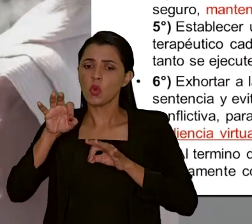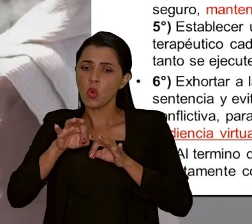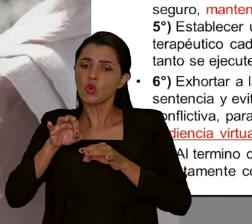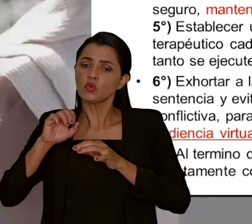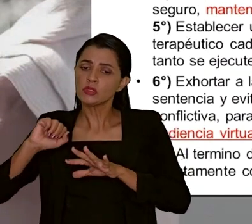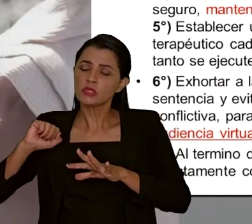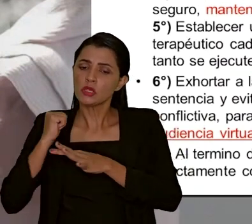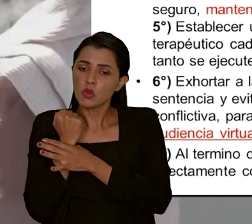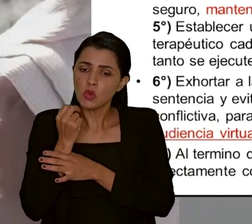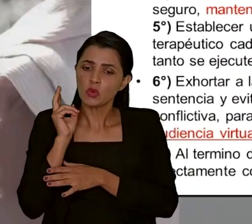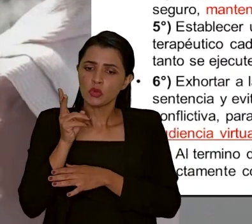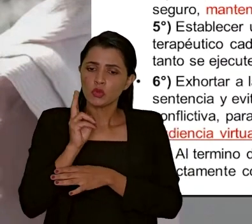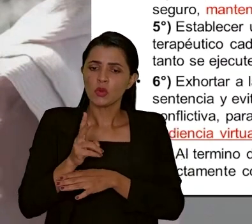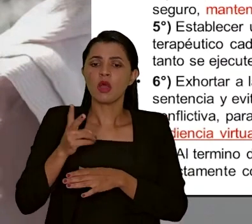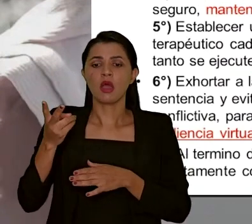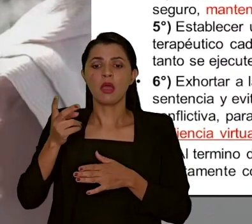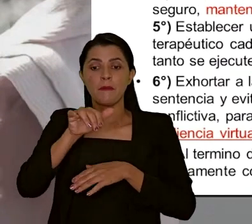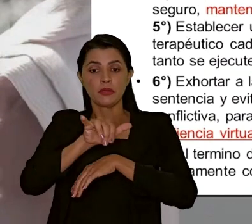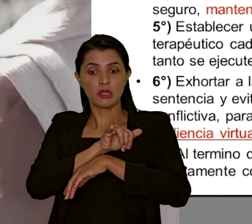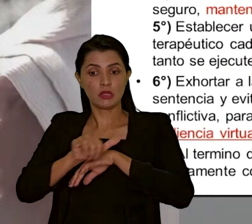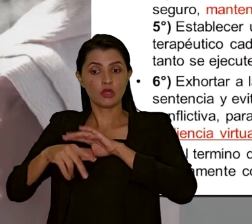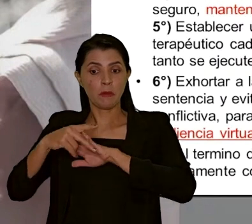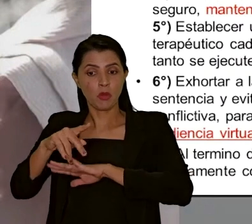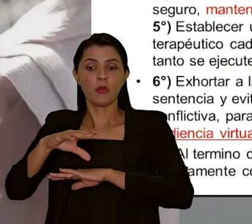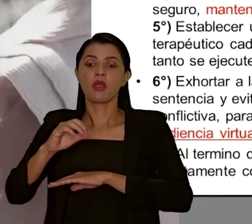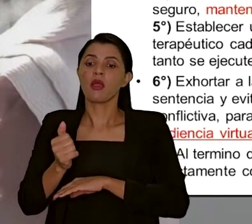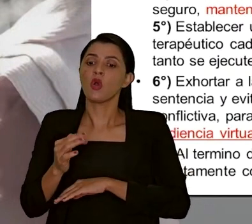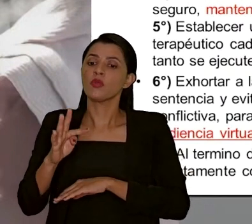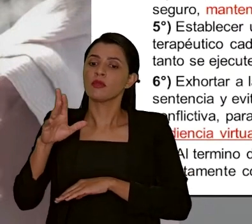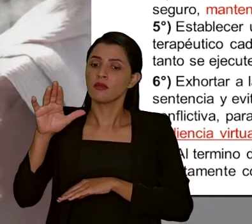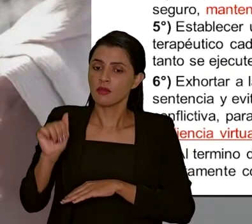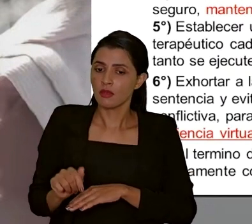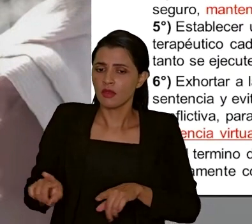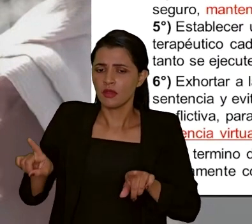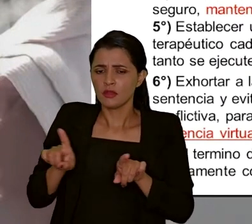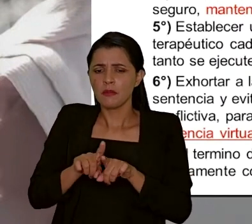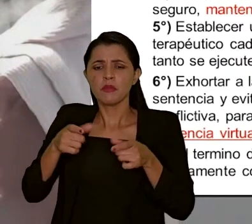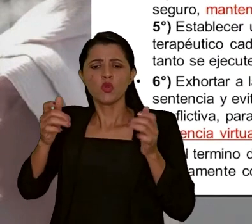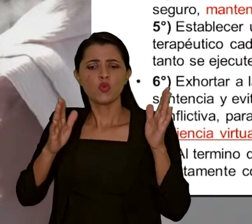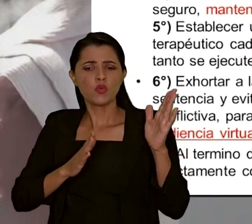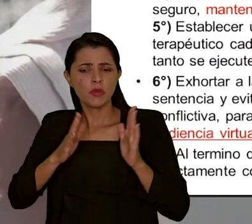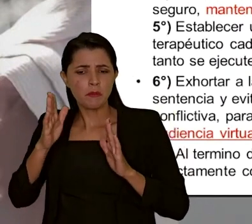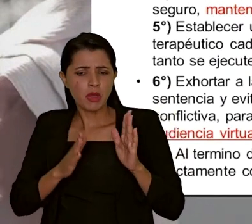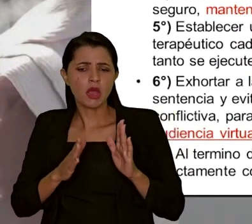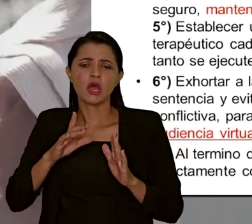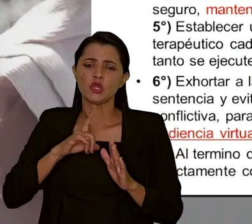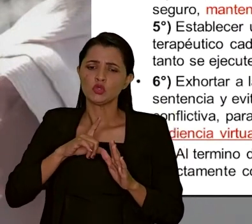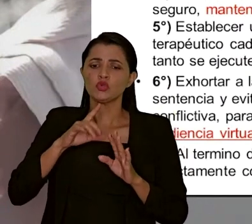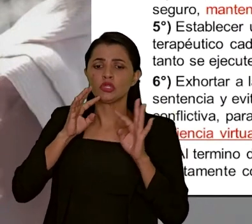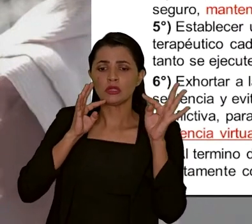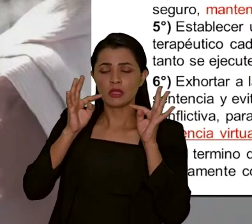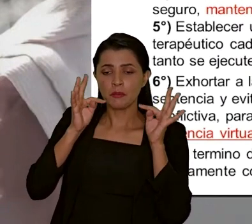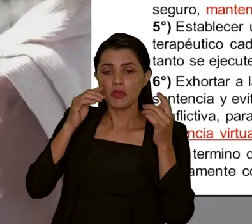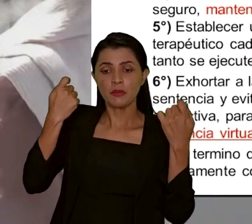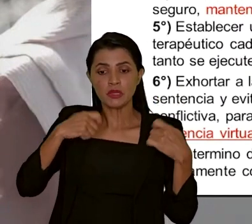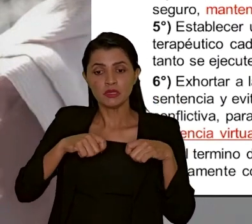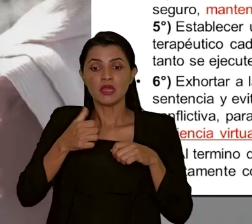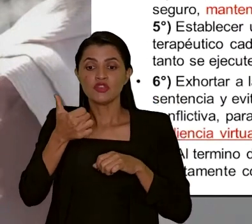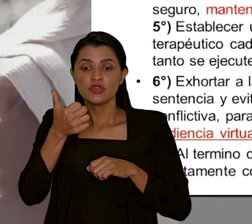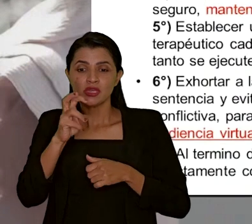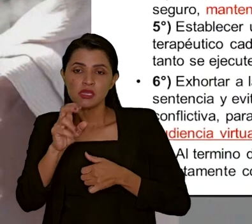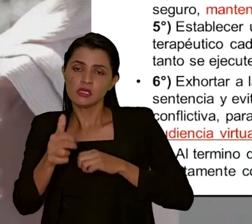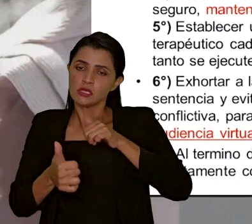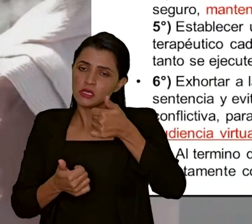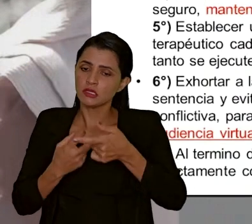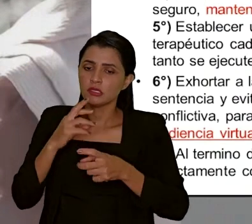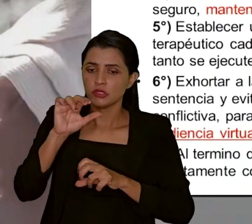medidas cautelares. Establecer un espacio de acompañamiento terapéutico cada 15 días para la niña